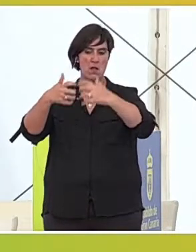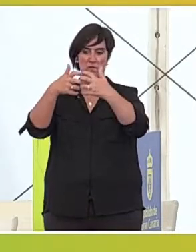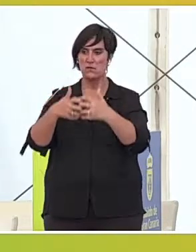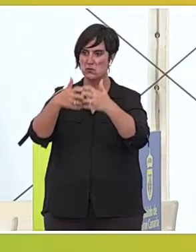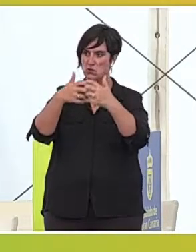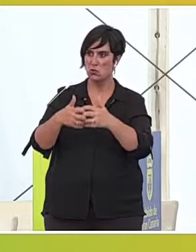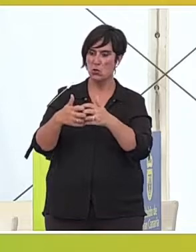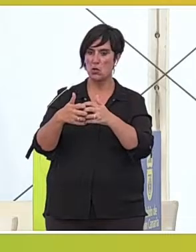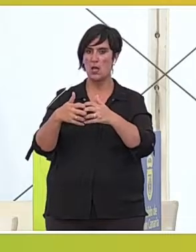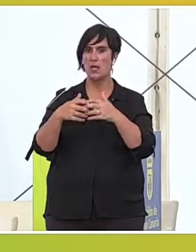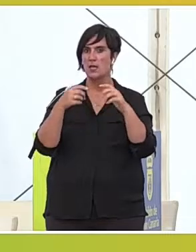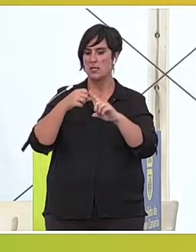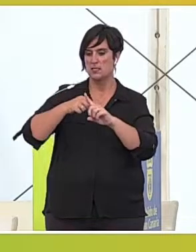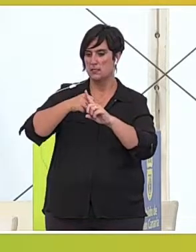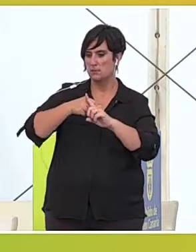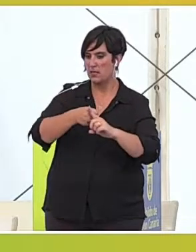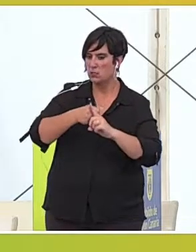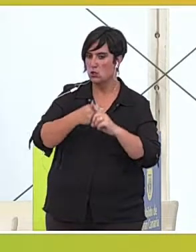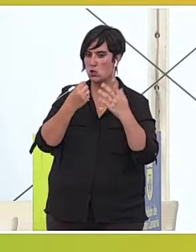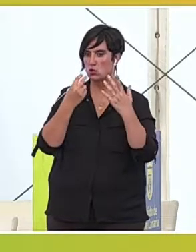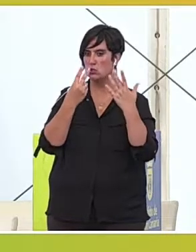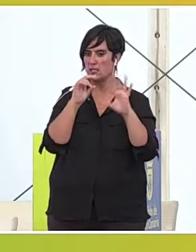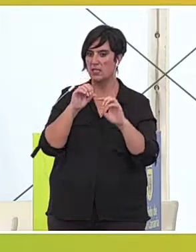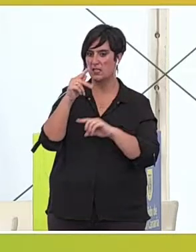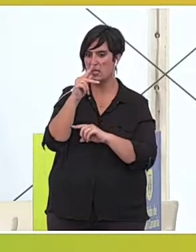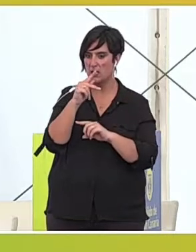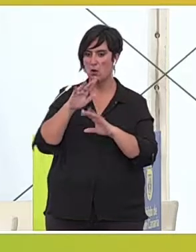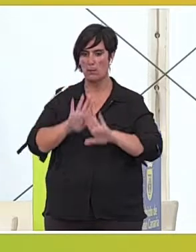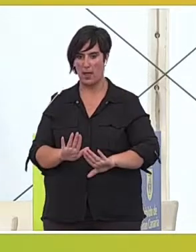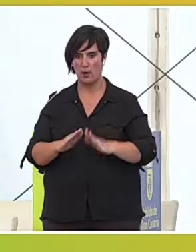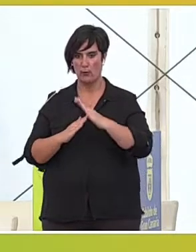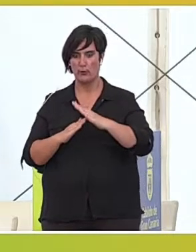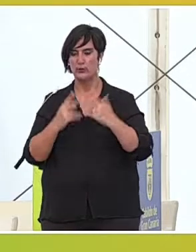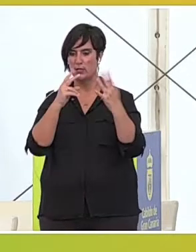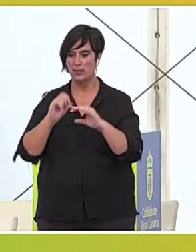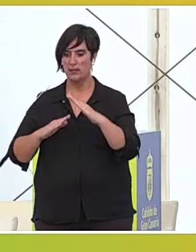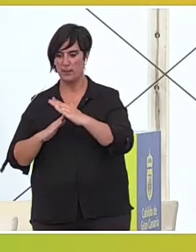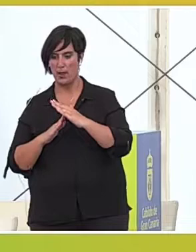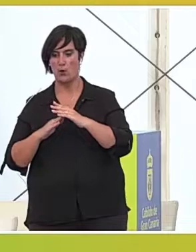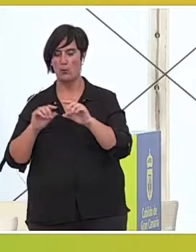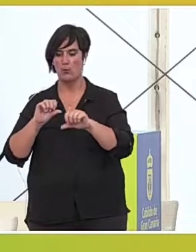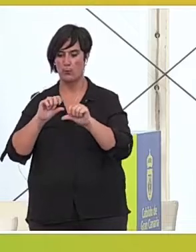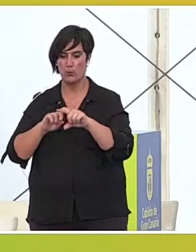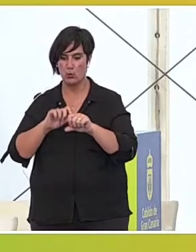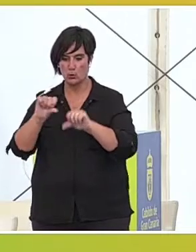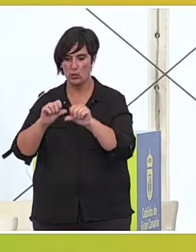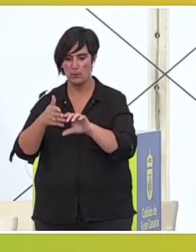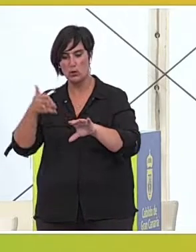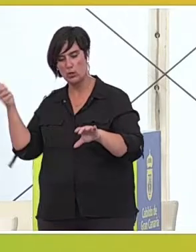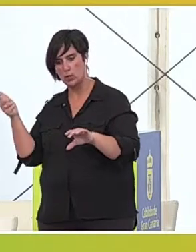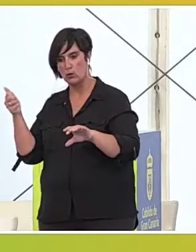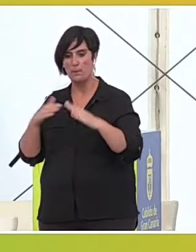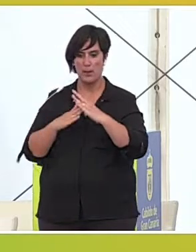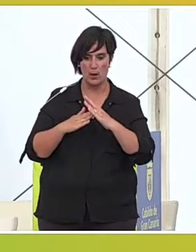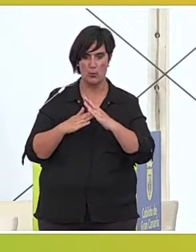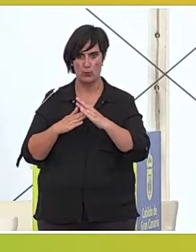meto 70 kilos de presión, paro, meto 70, paro, meto productos químicos, los quito, meto,